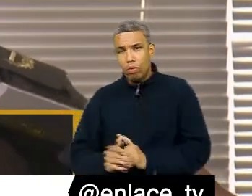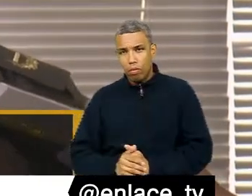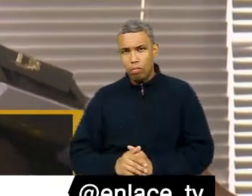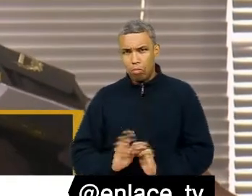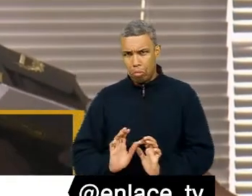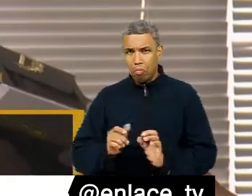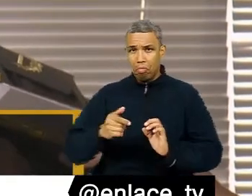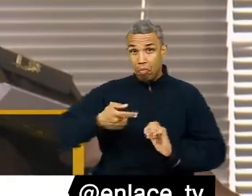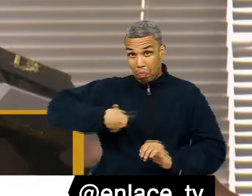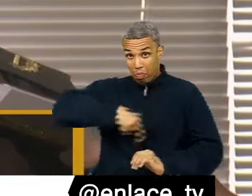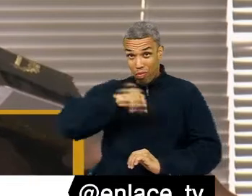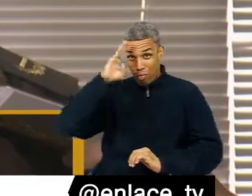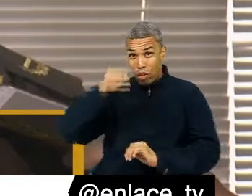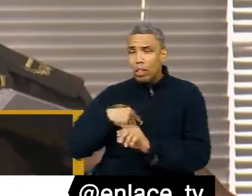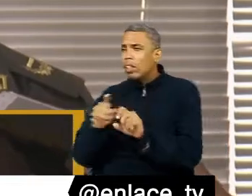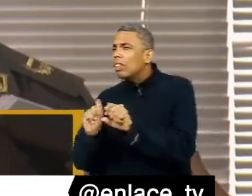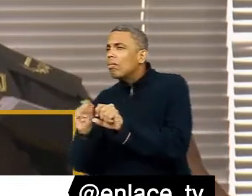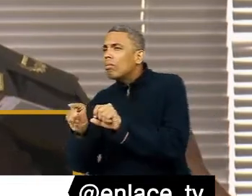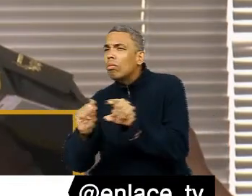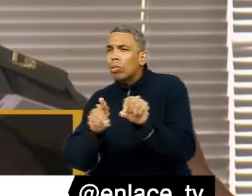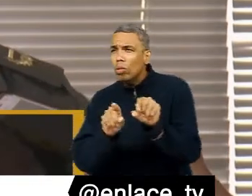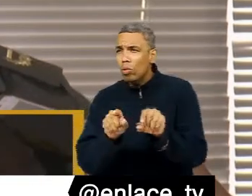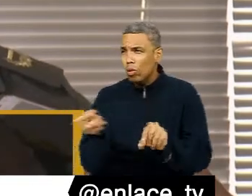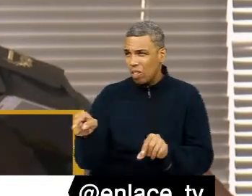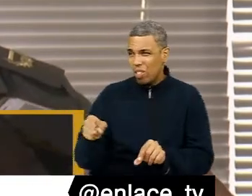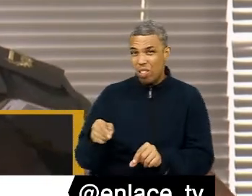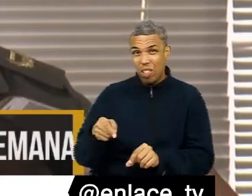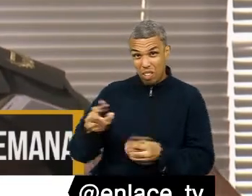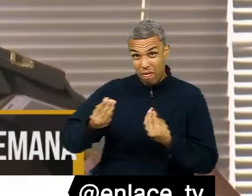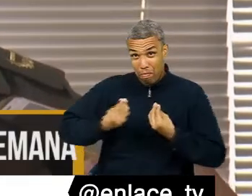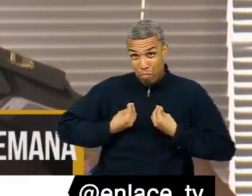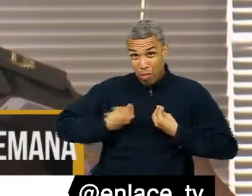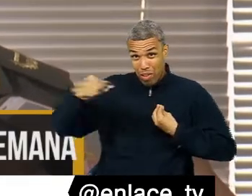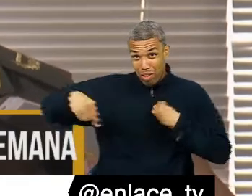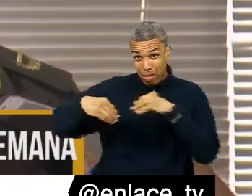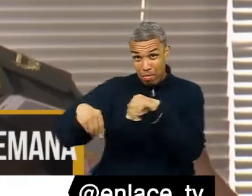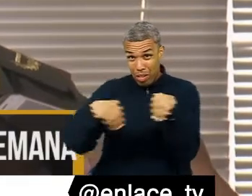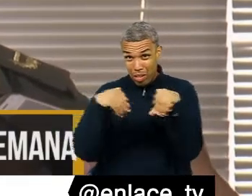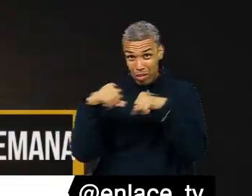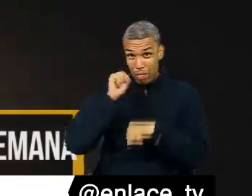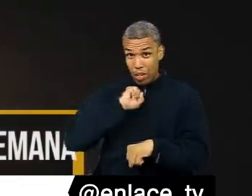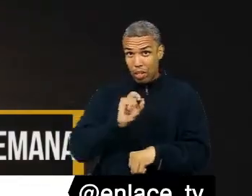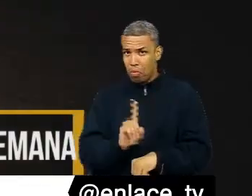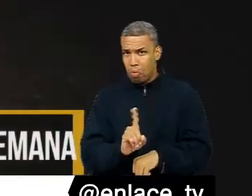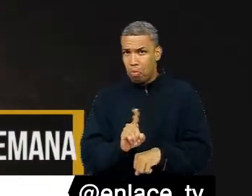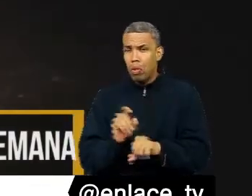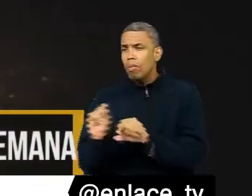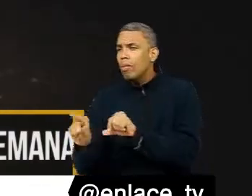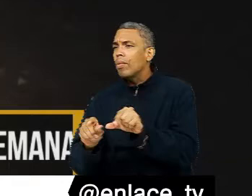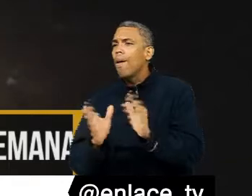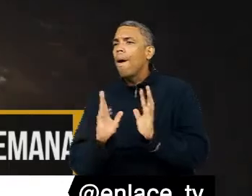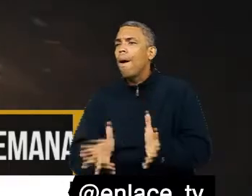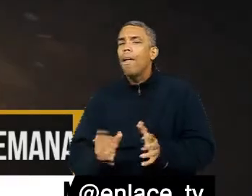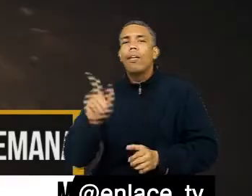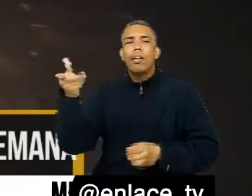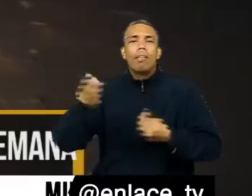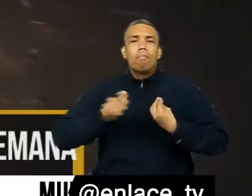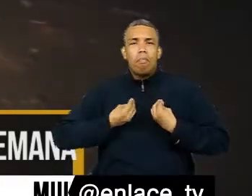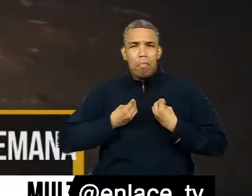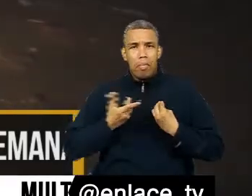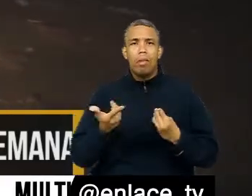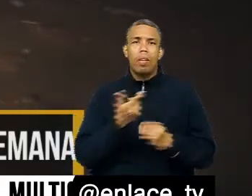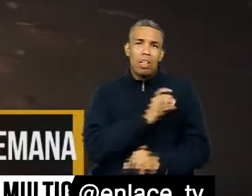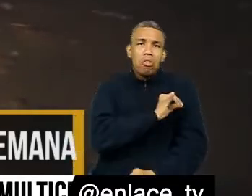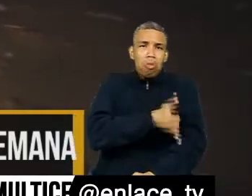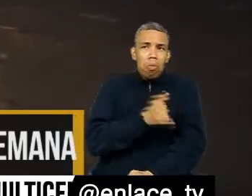al parecer estaba viviendo en Yondó. Esa es la información que tenemos hasta el momento. A su vez, el mayor Alvear mencionó que